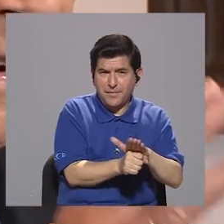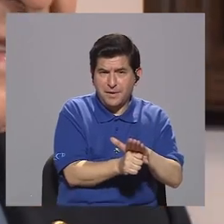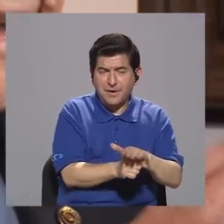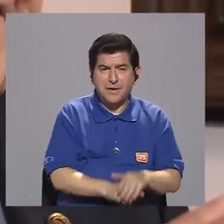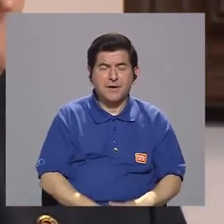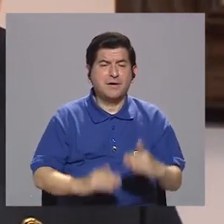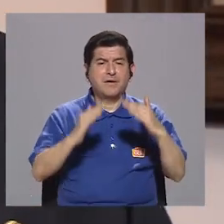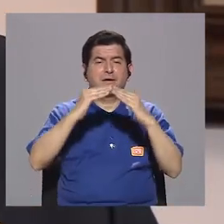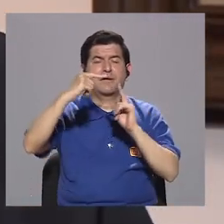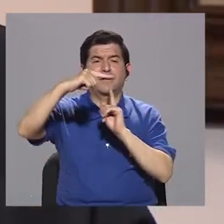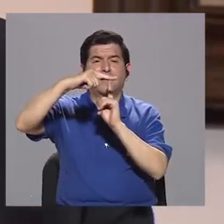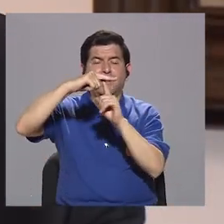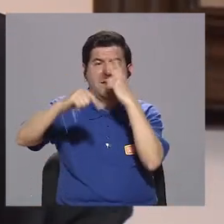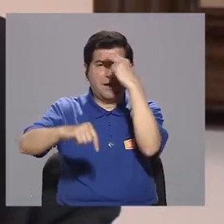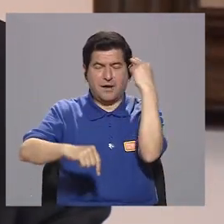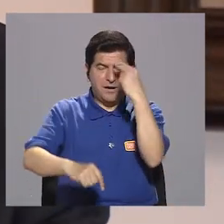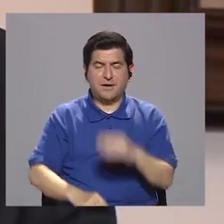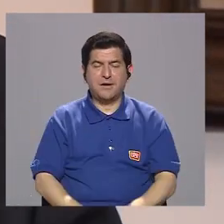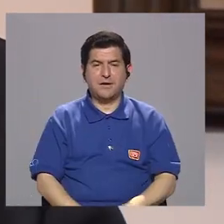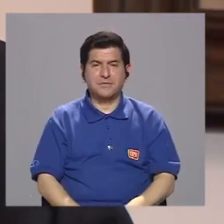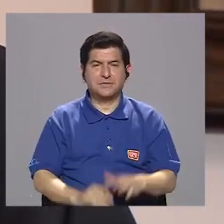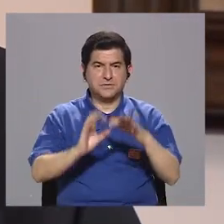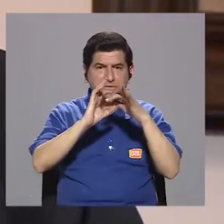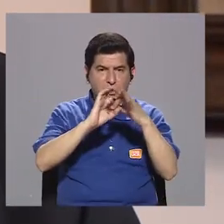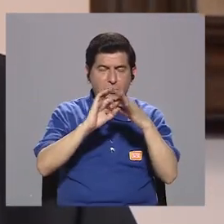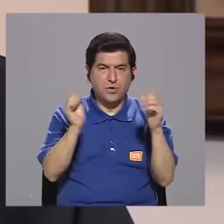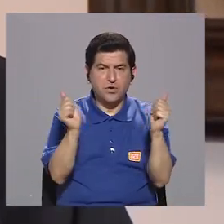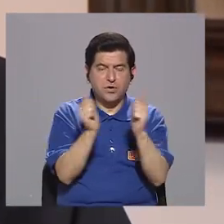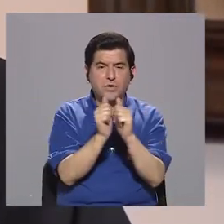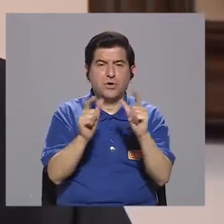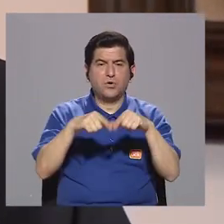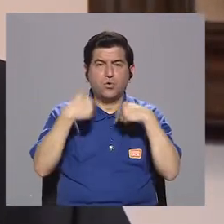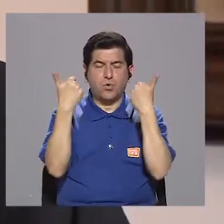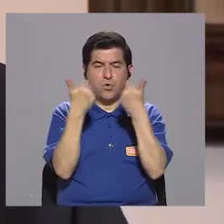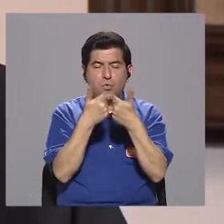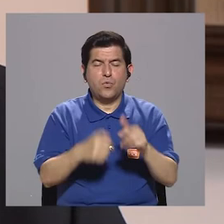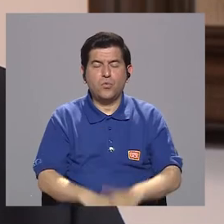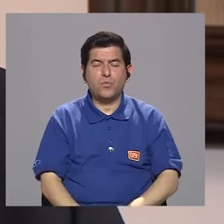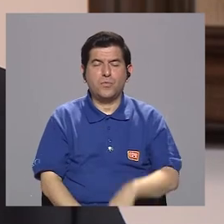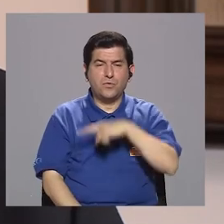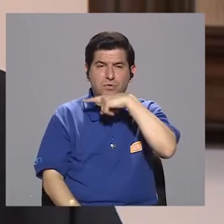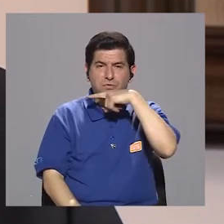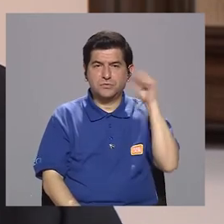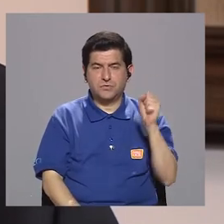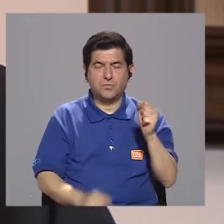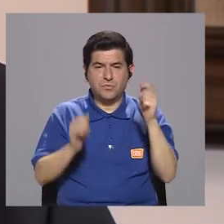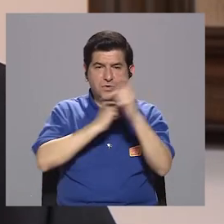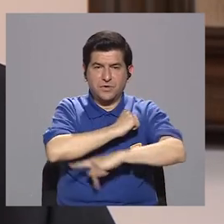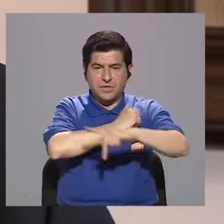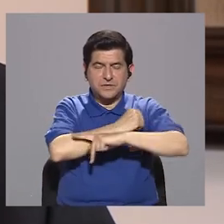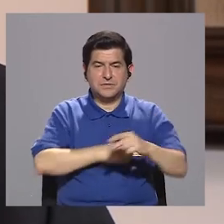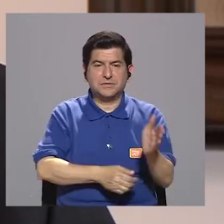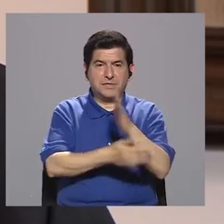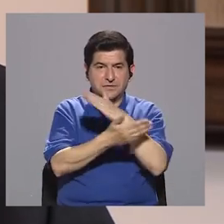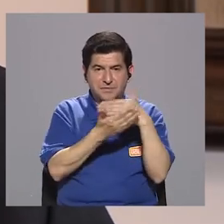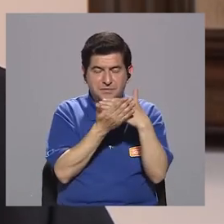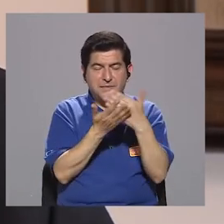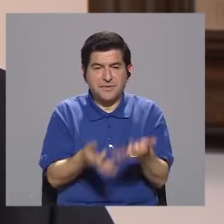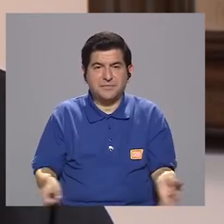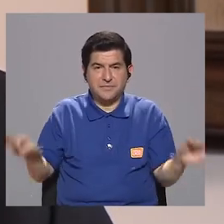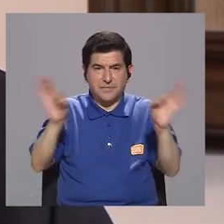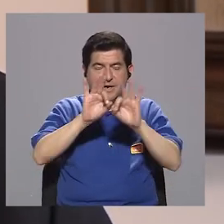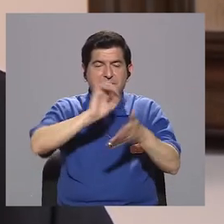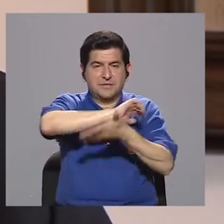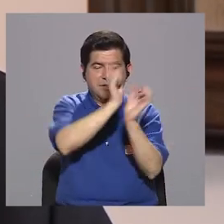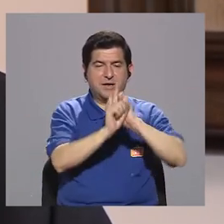la Iglesia Católica se reúna con las fuerzas marxistas del país para hacerla parte de la importante de